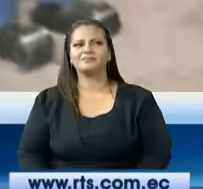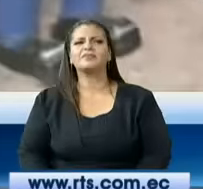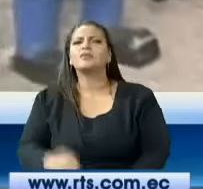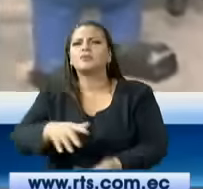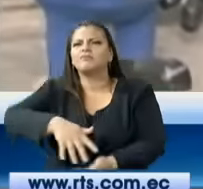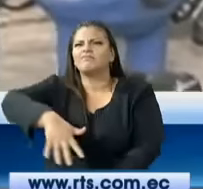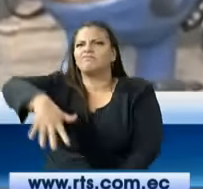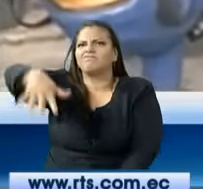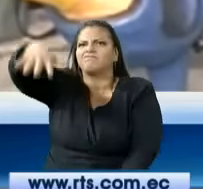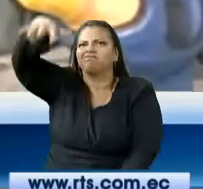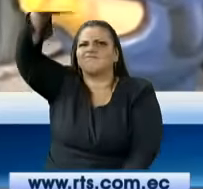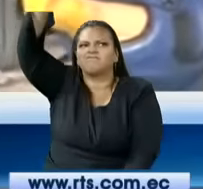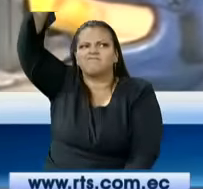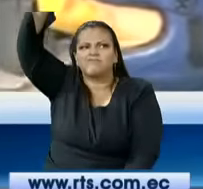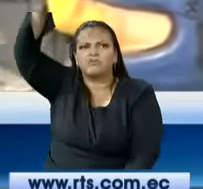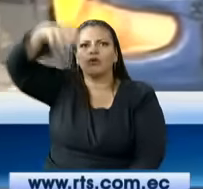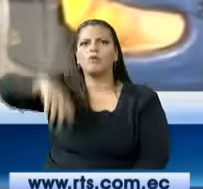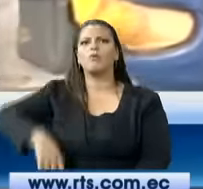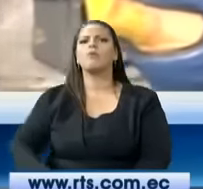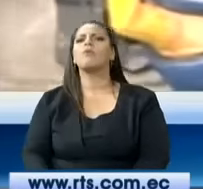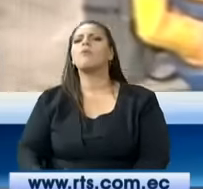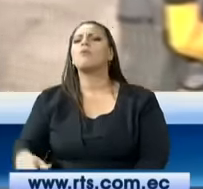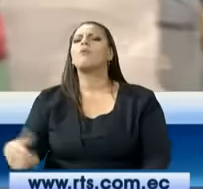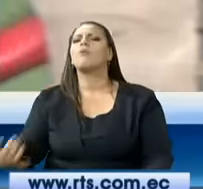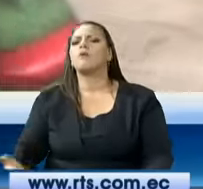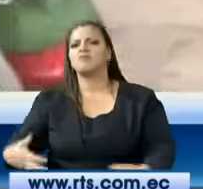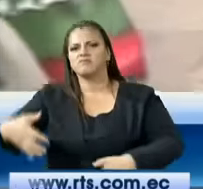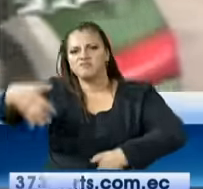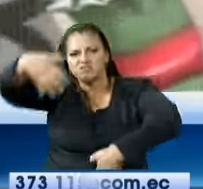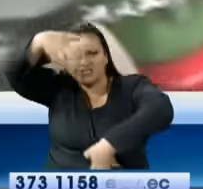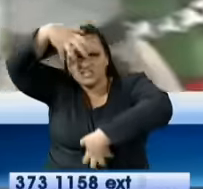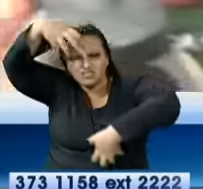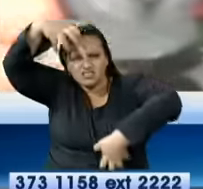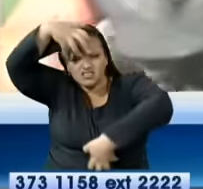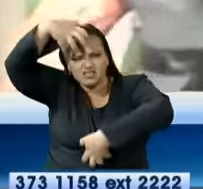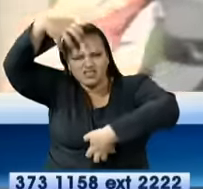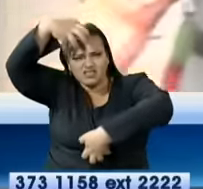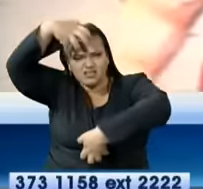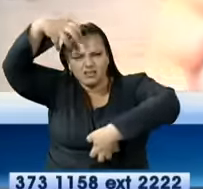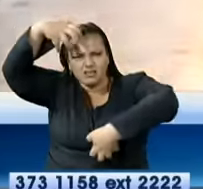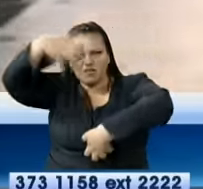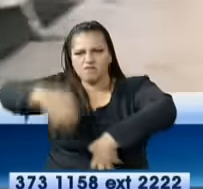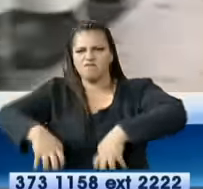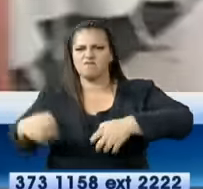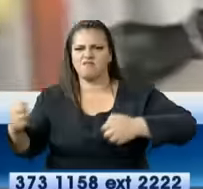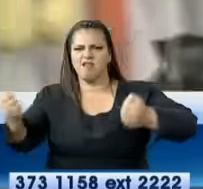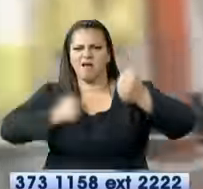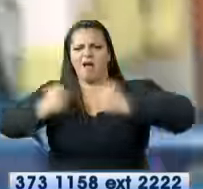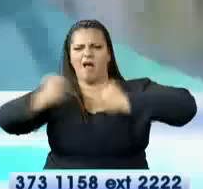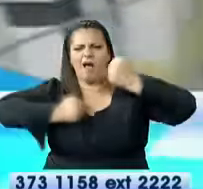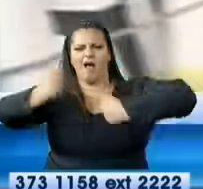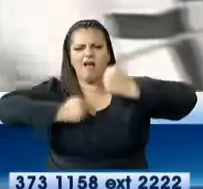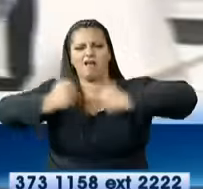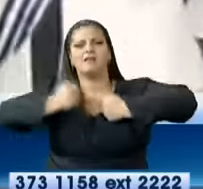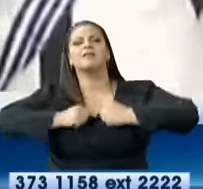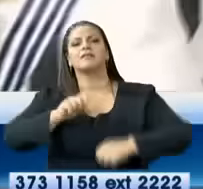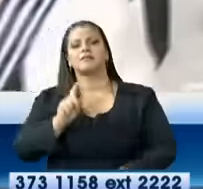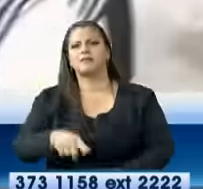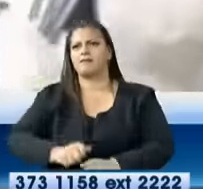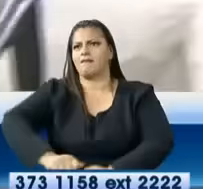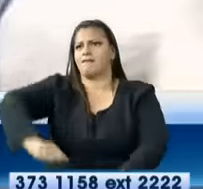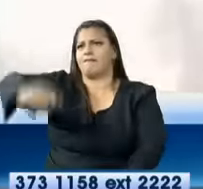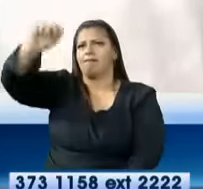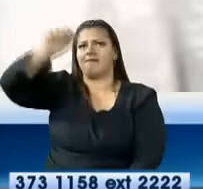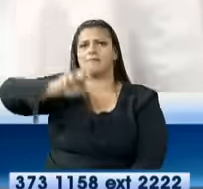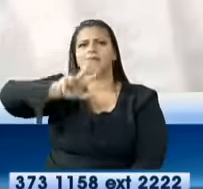ese? Este es el King Kong. ¿El King Kong? ¿Cuántos metros tiene? Tiene 3 metros y medio.